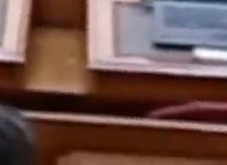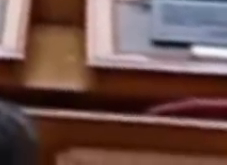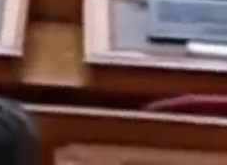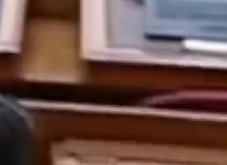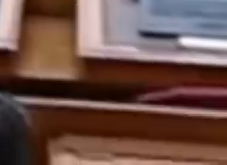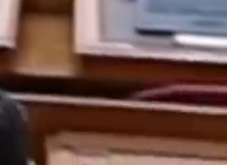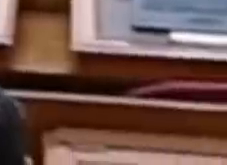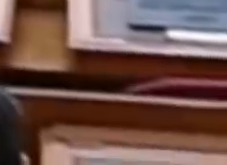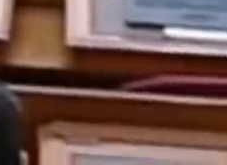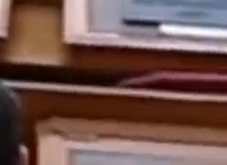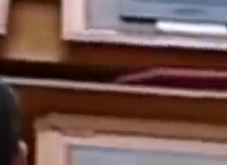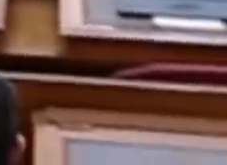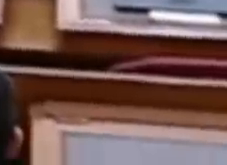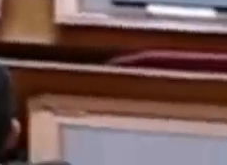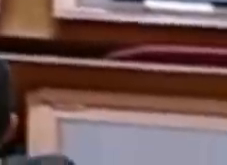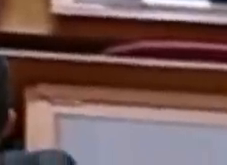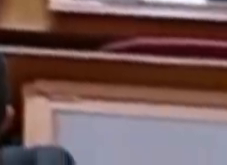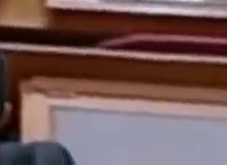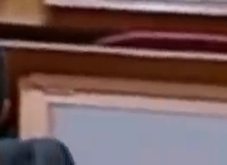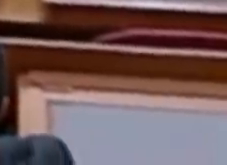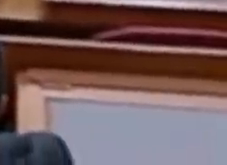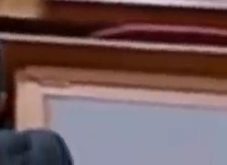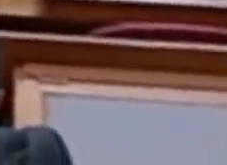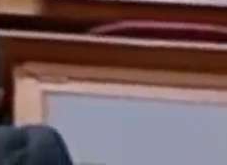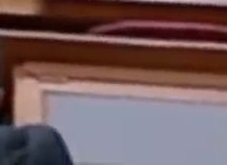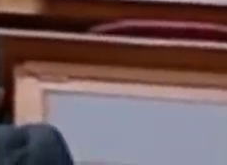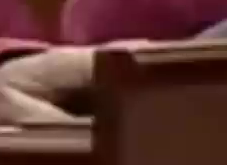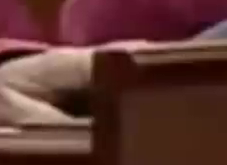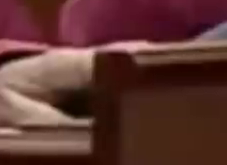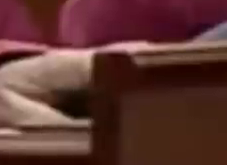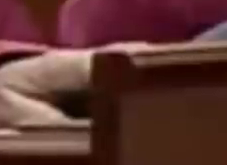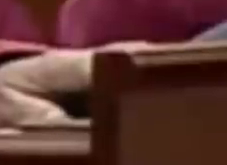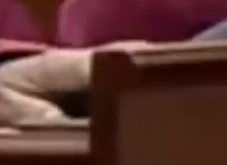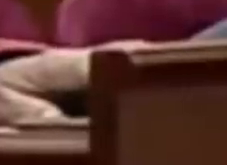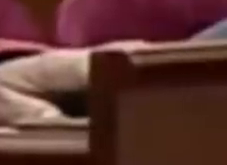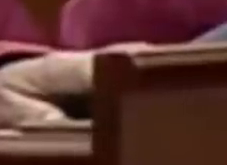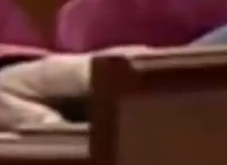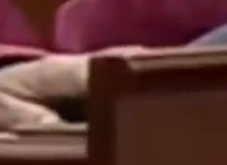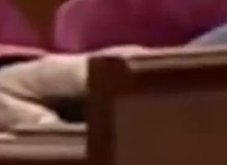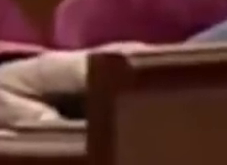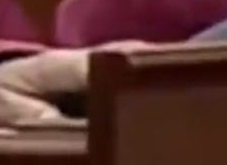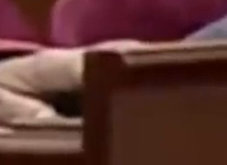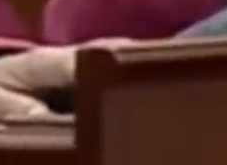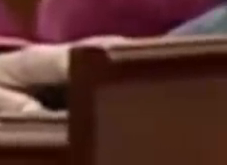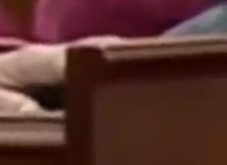a lo que dice el reglamento del Congreso. Señor presidente, yo he pedido una